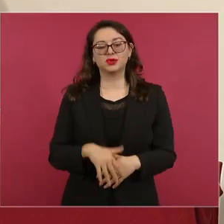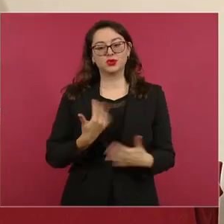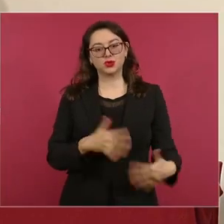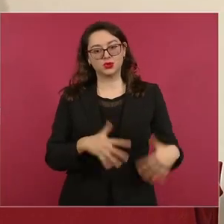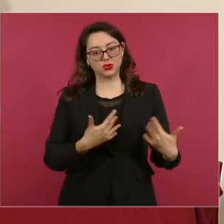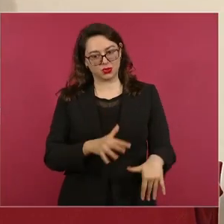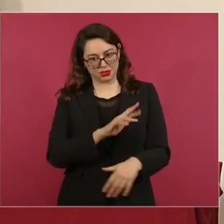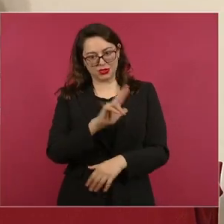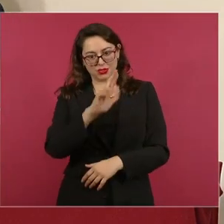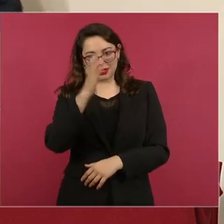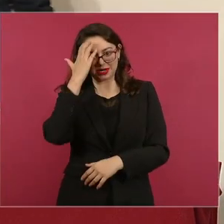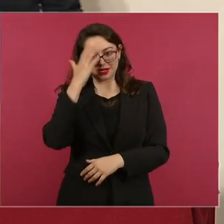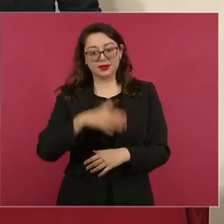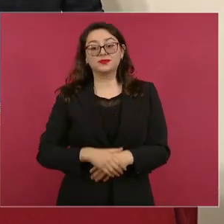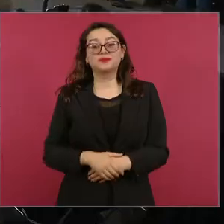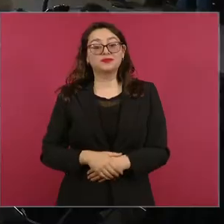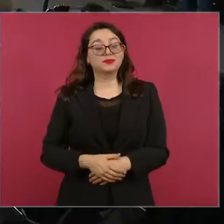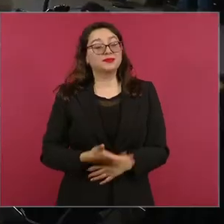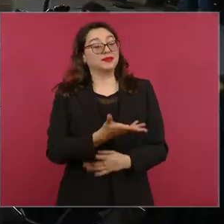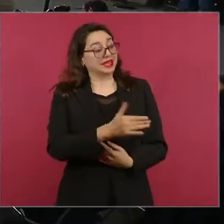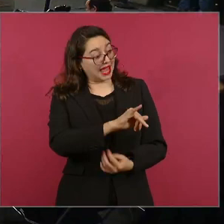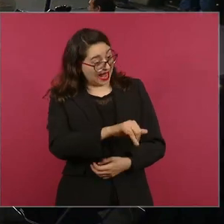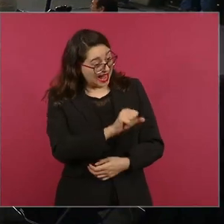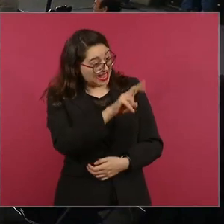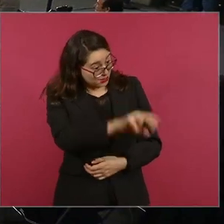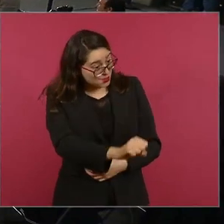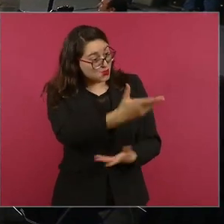muy buenas. Jesús.